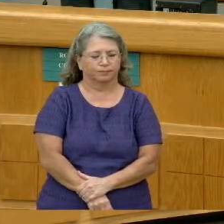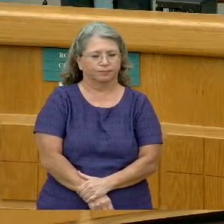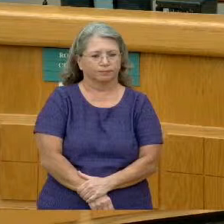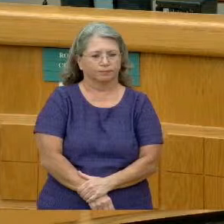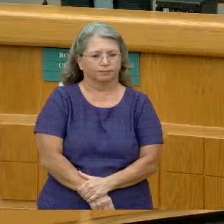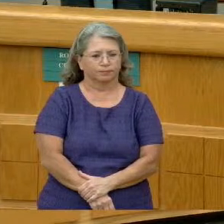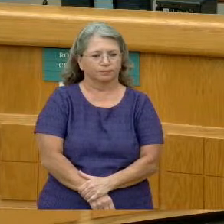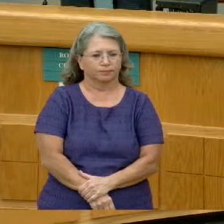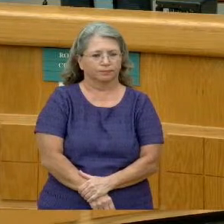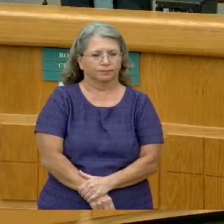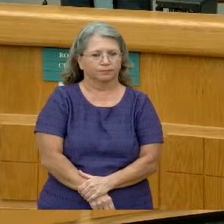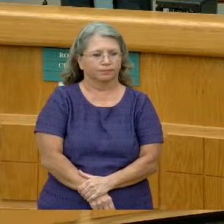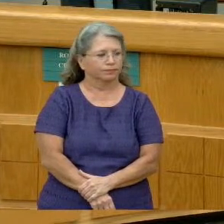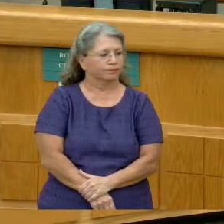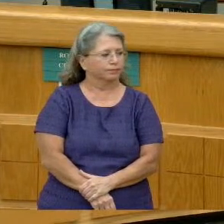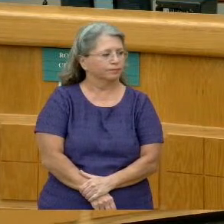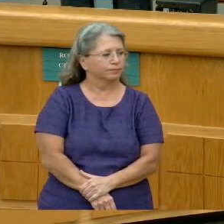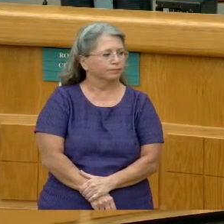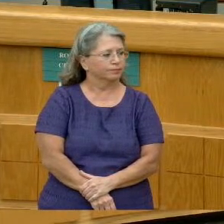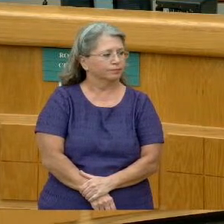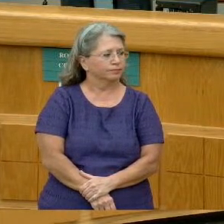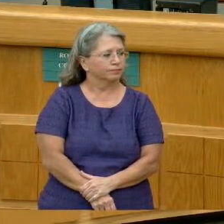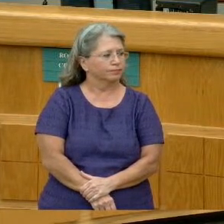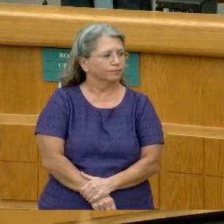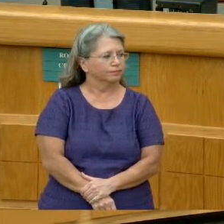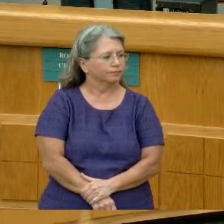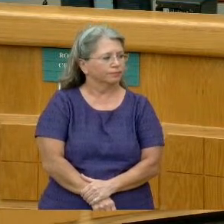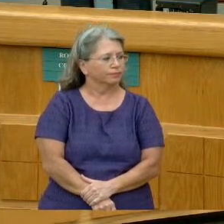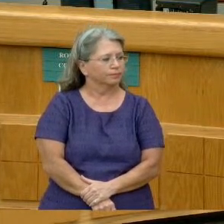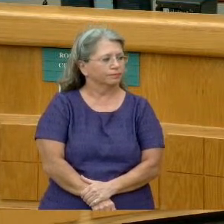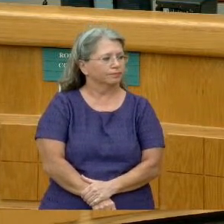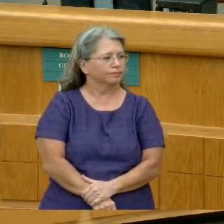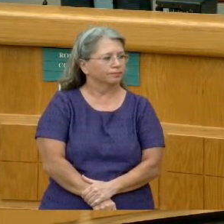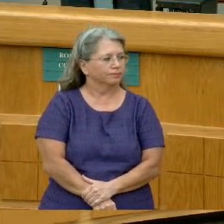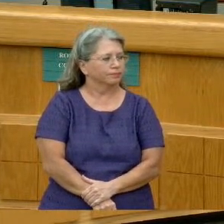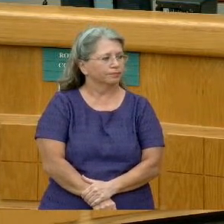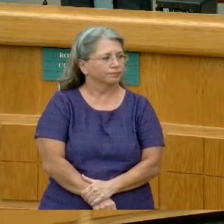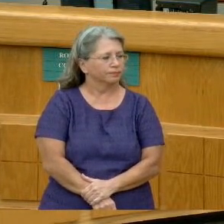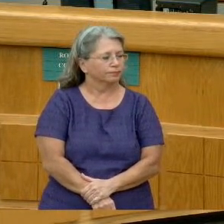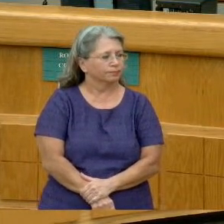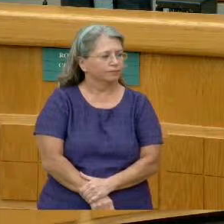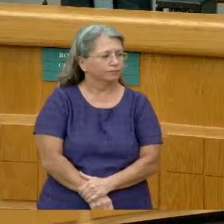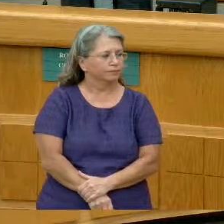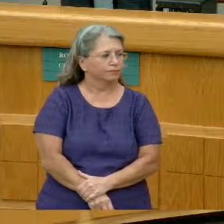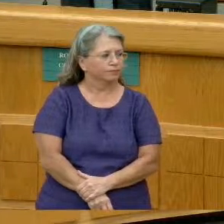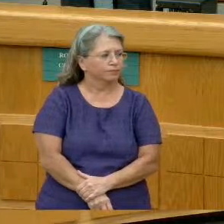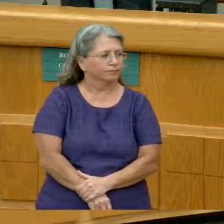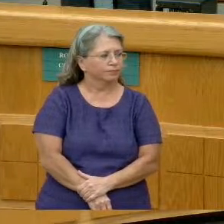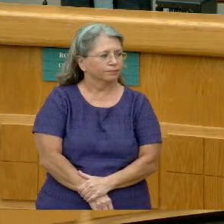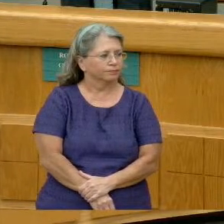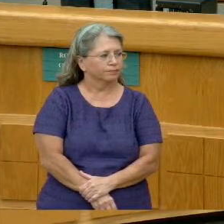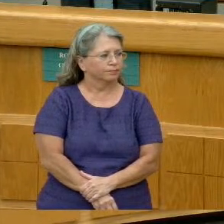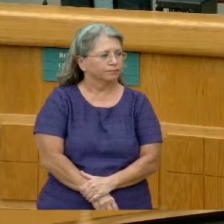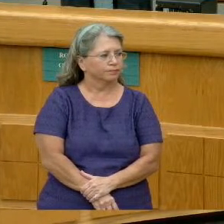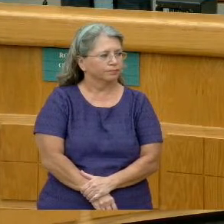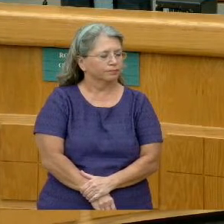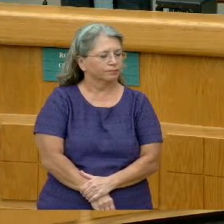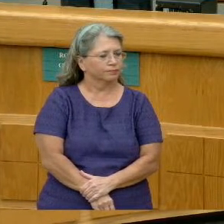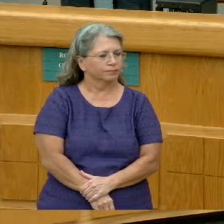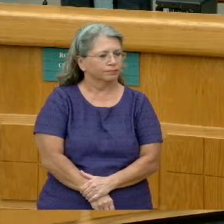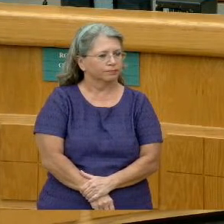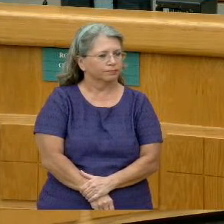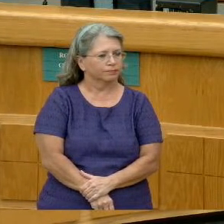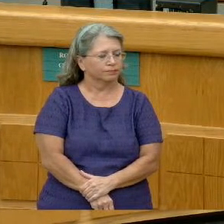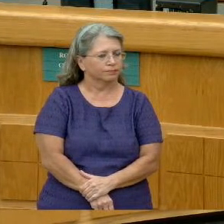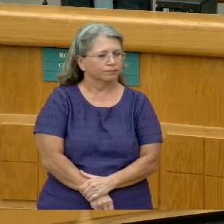mejores prácticas para asegurarnos el hacer nuestra parte. Por lo que continuaremos recordándole la importancia de